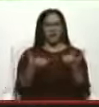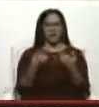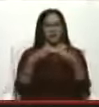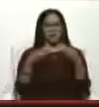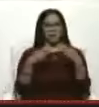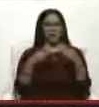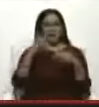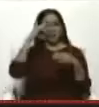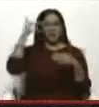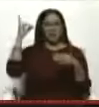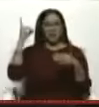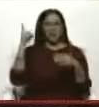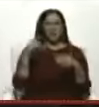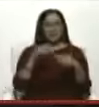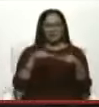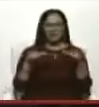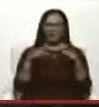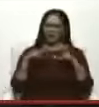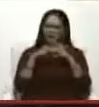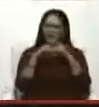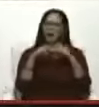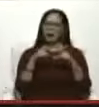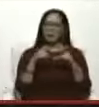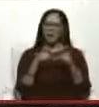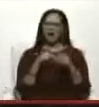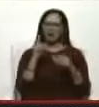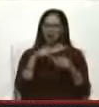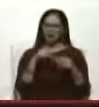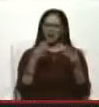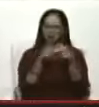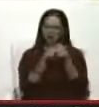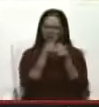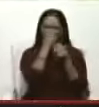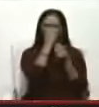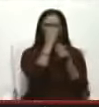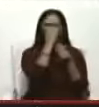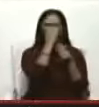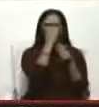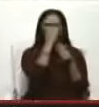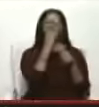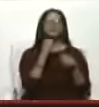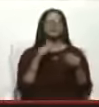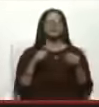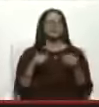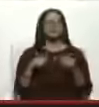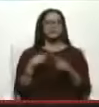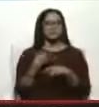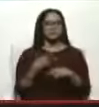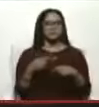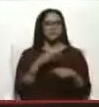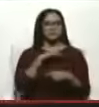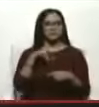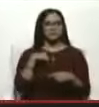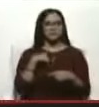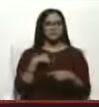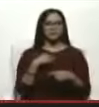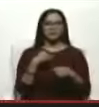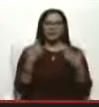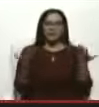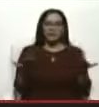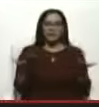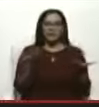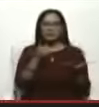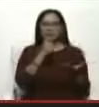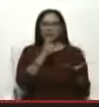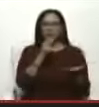que Delcy Rodríguez se encontraba en el sitio, pero tengo entendida que ella también fue acompañado de otros integrantes del gabinete. ¿Quiénes fueron? ¿Qué vieron y